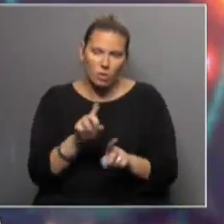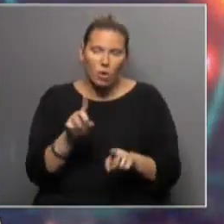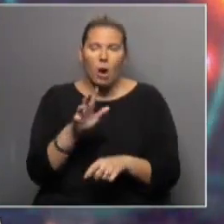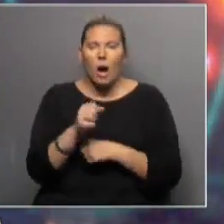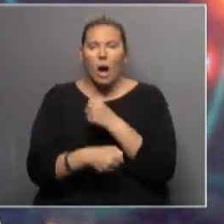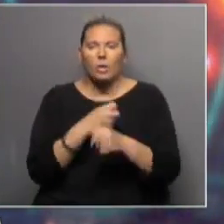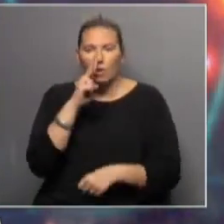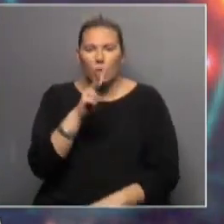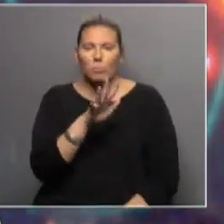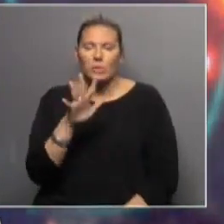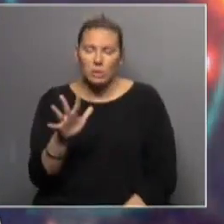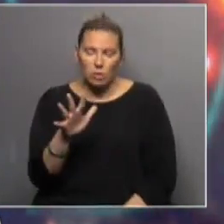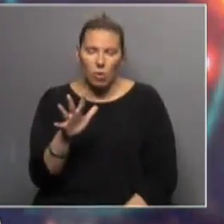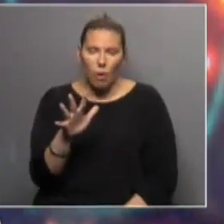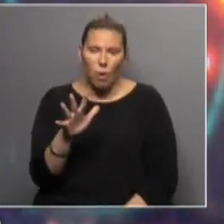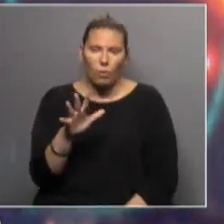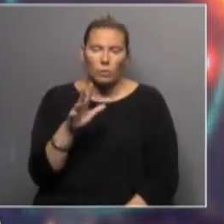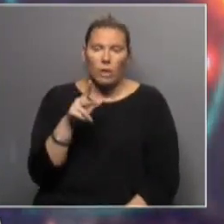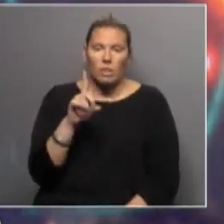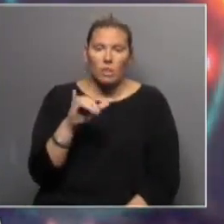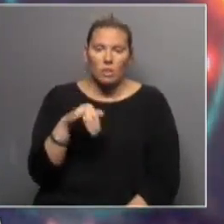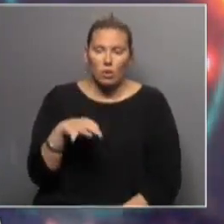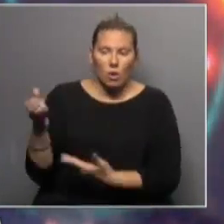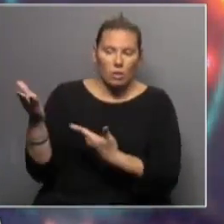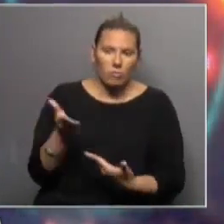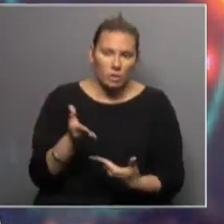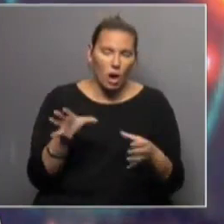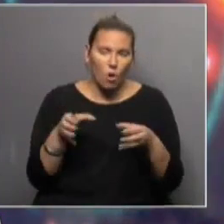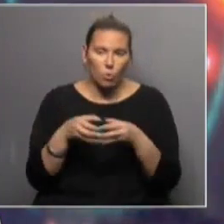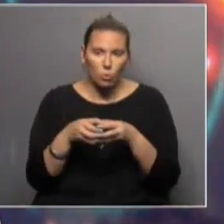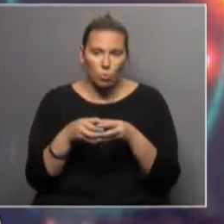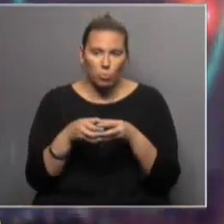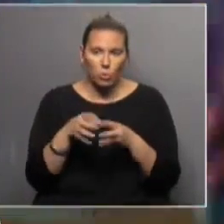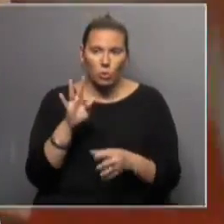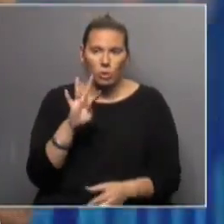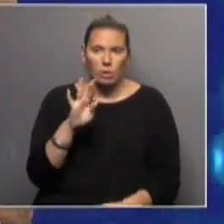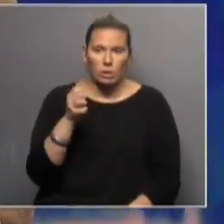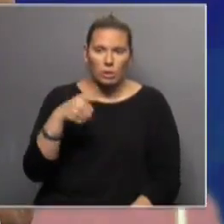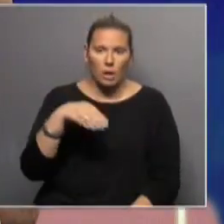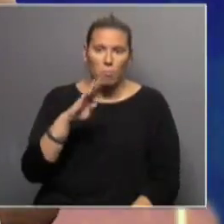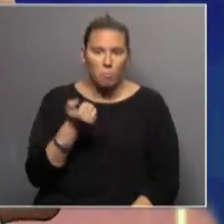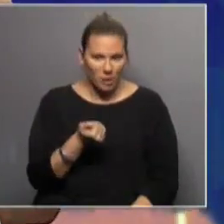año 2005. Es Gastón Charlodino invitado por la banda La Trampa